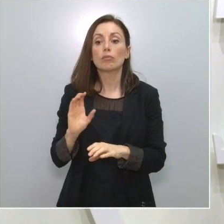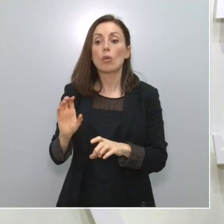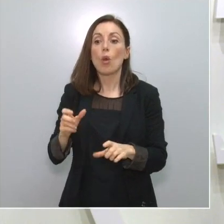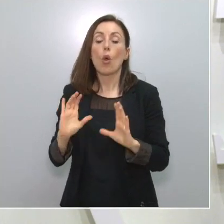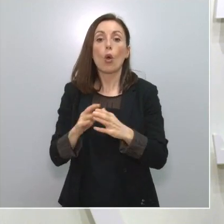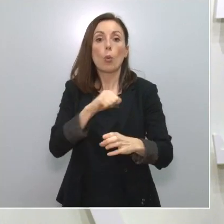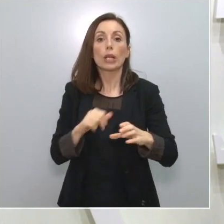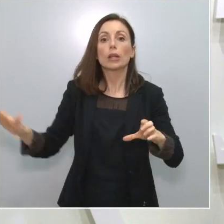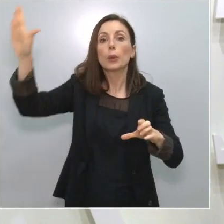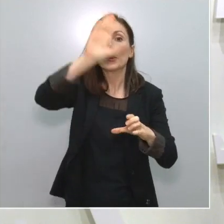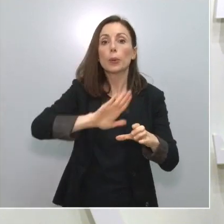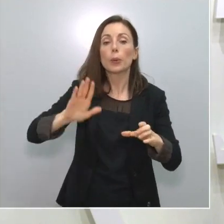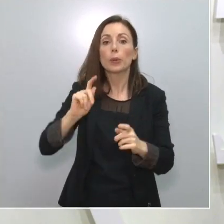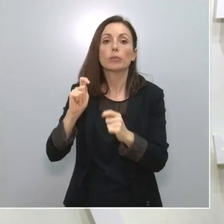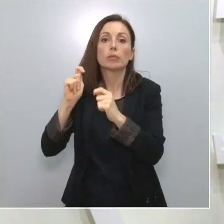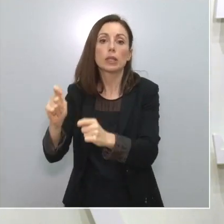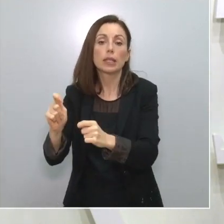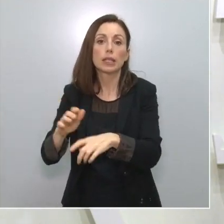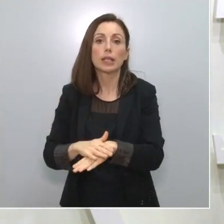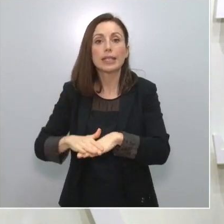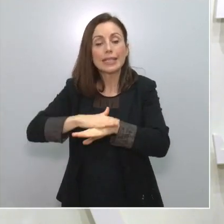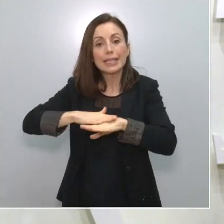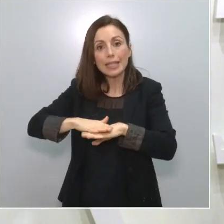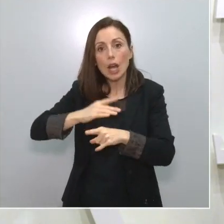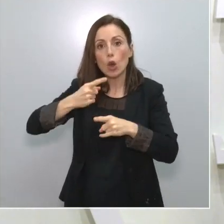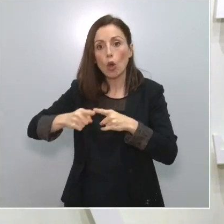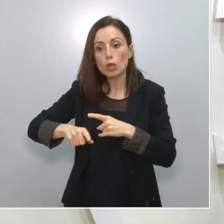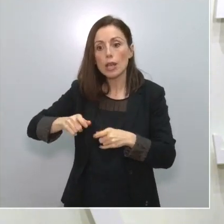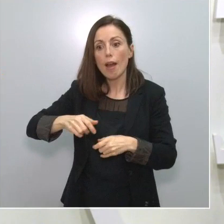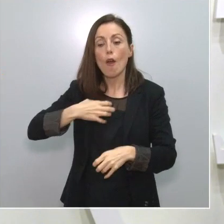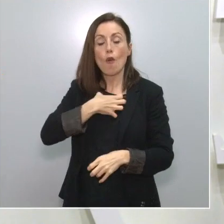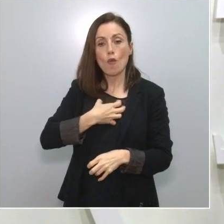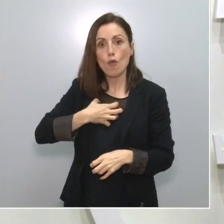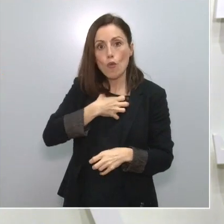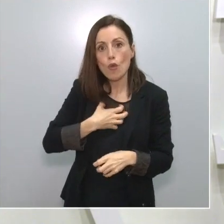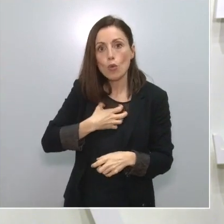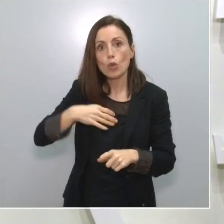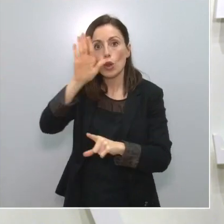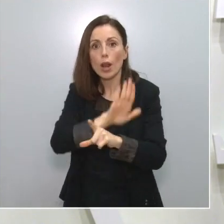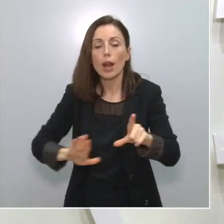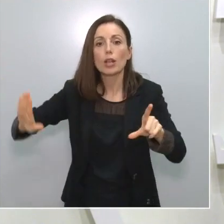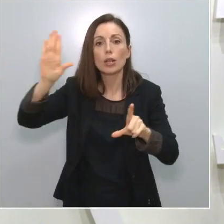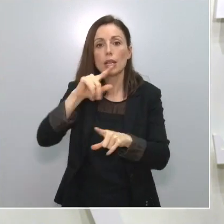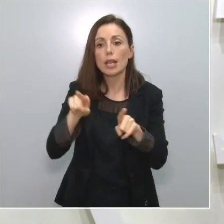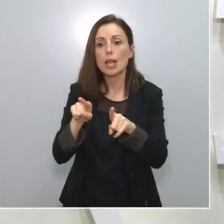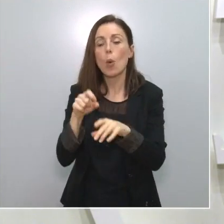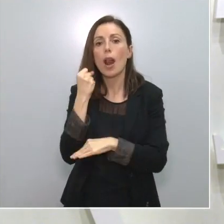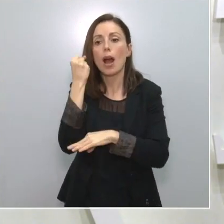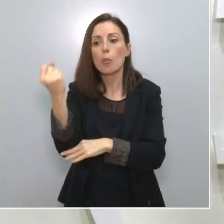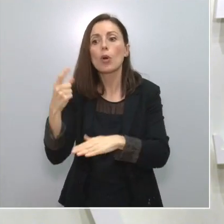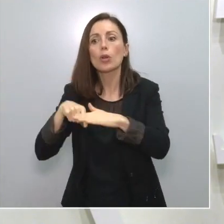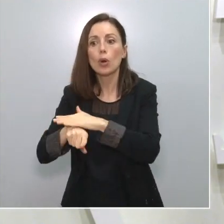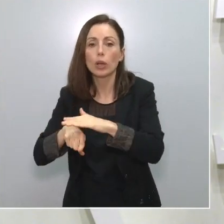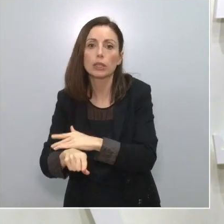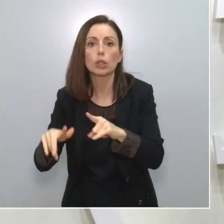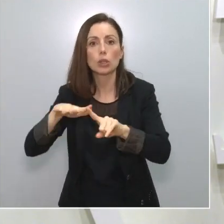autónomas, de habilitados del Estado y de aquellos funcionarios del Estado que puedan darnos soporte para la gestión de los